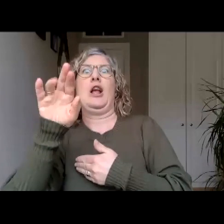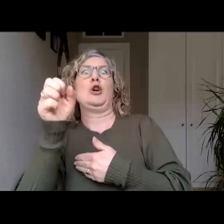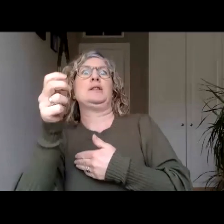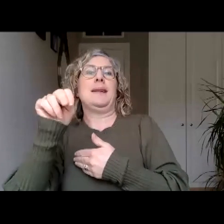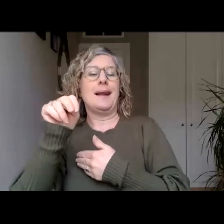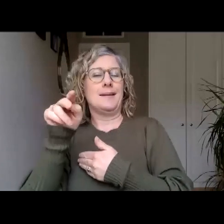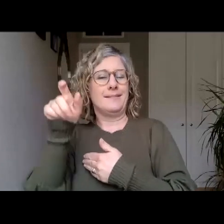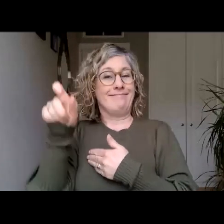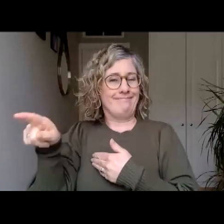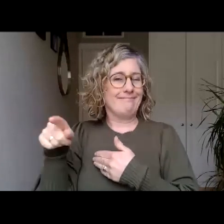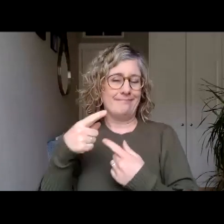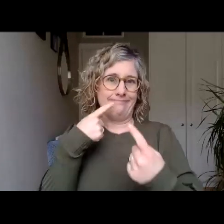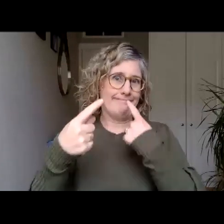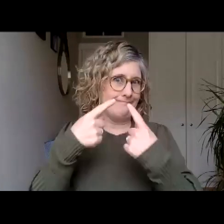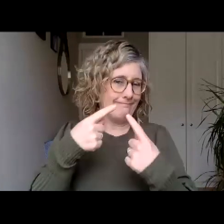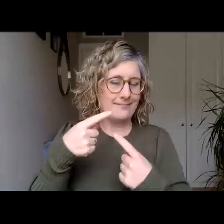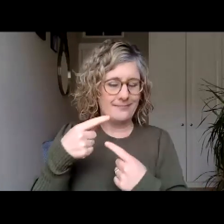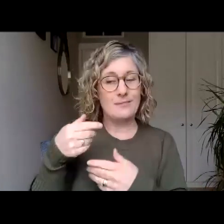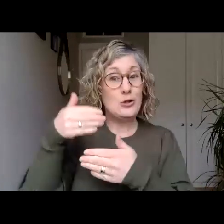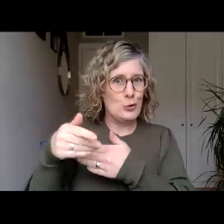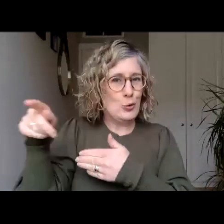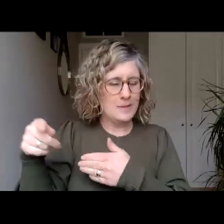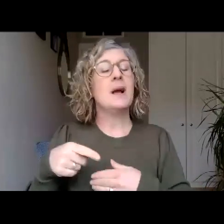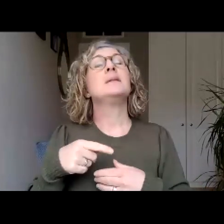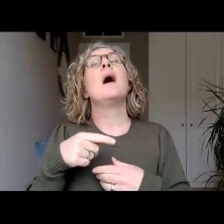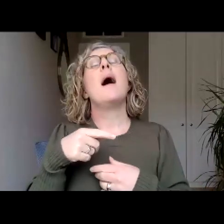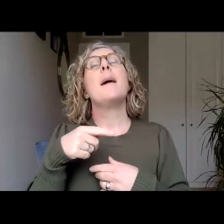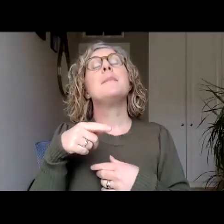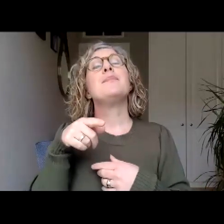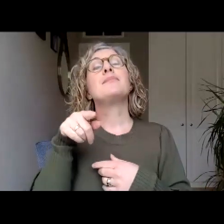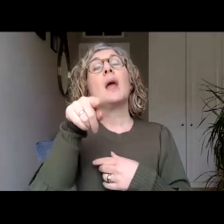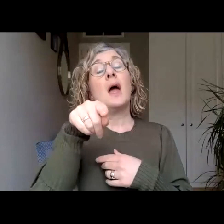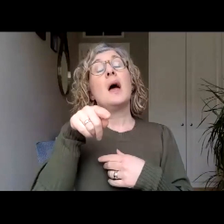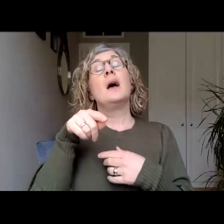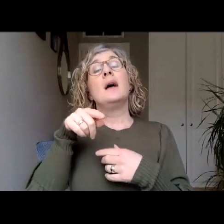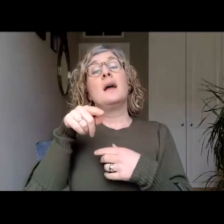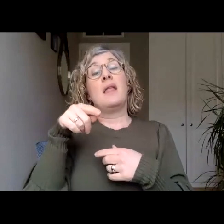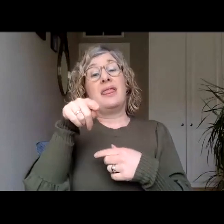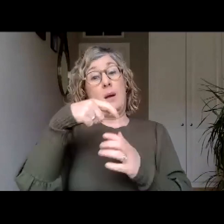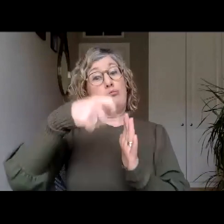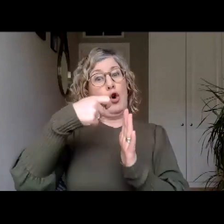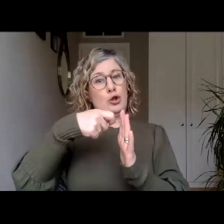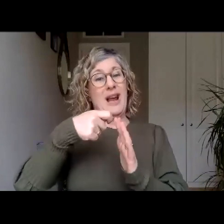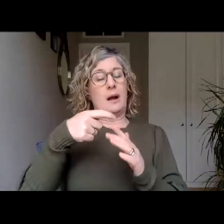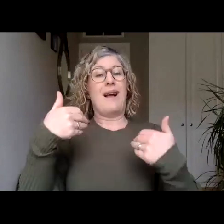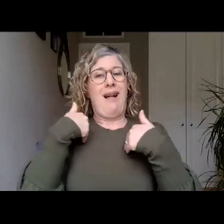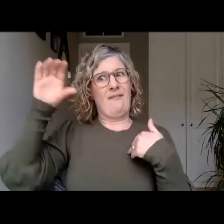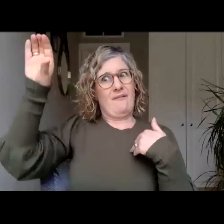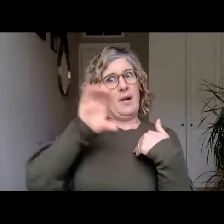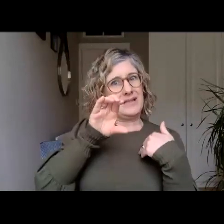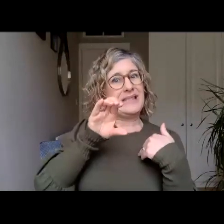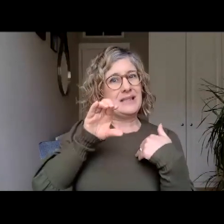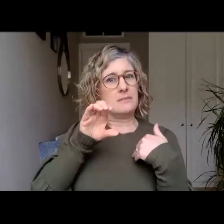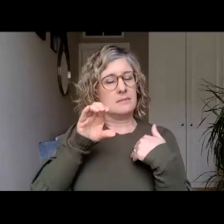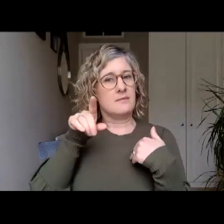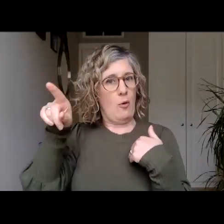Europea y también van a escuchar a Kathy Pearson, quien hablará de su participación en este programa